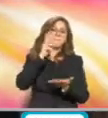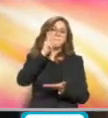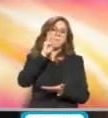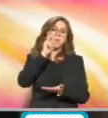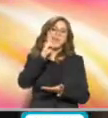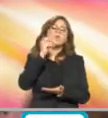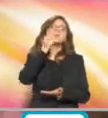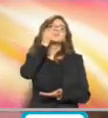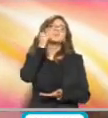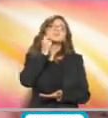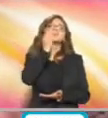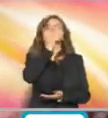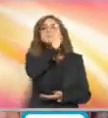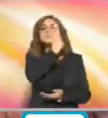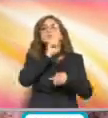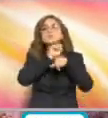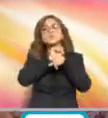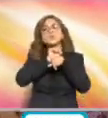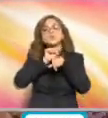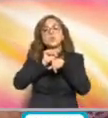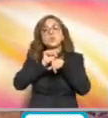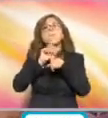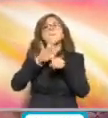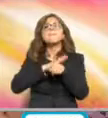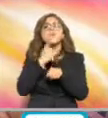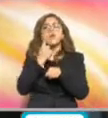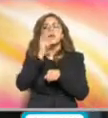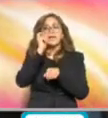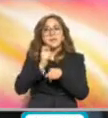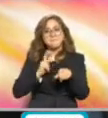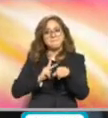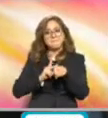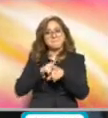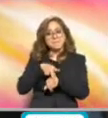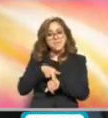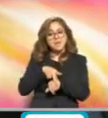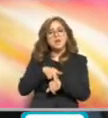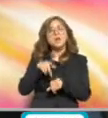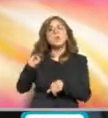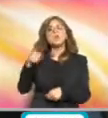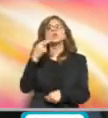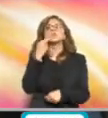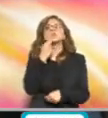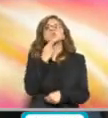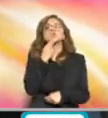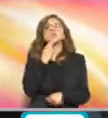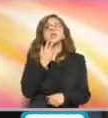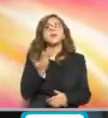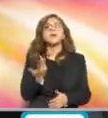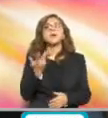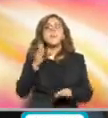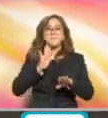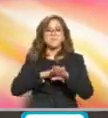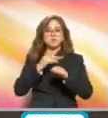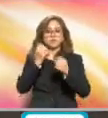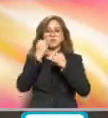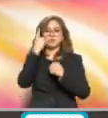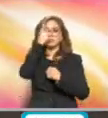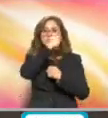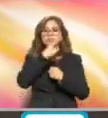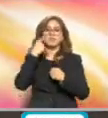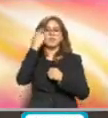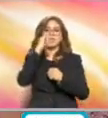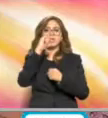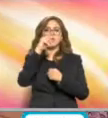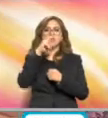muy tenue, justamente porque las pieles están utilizando muy luminosas. Más frescas, ¿no? No